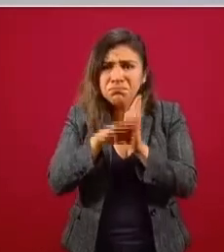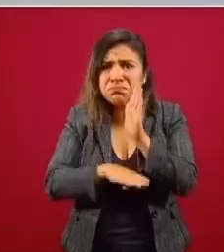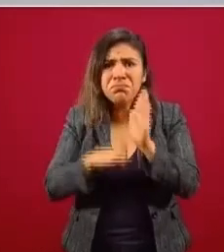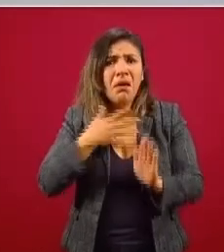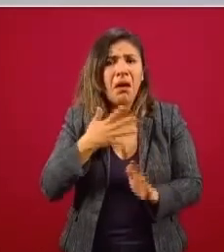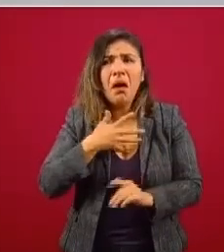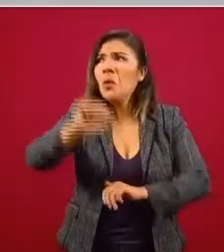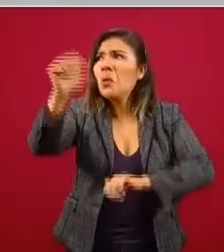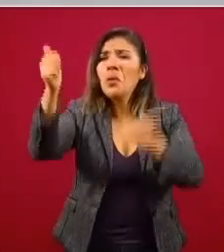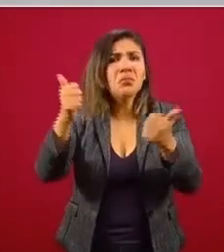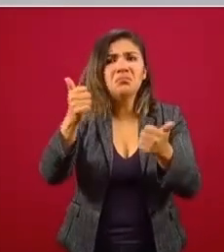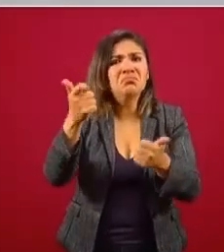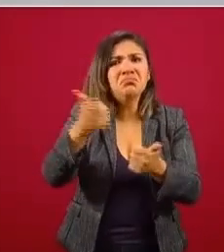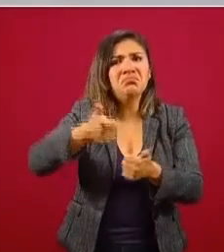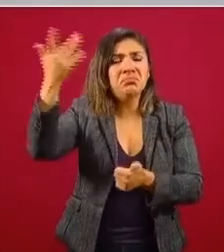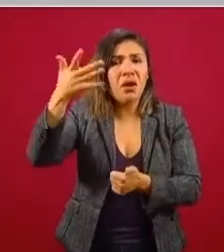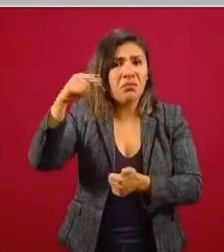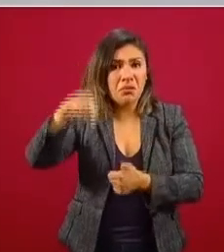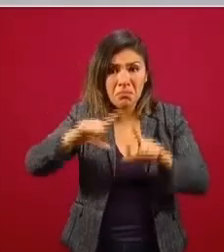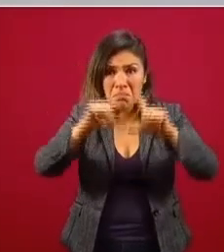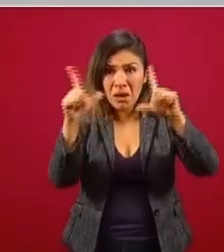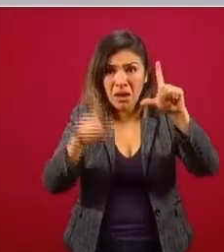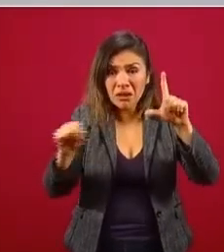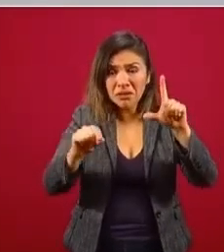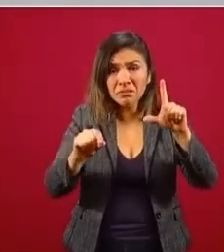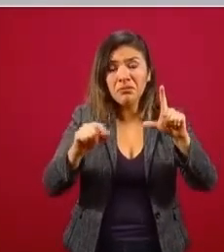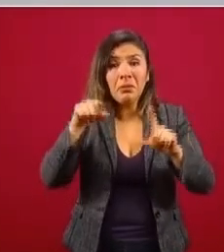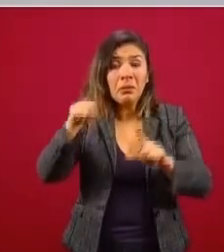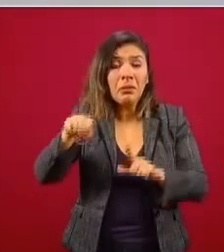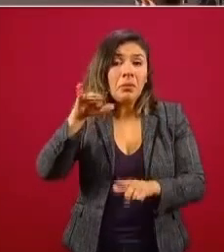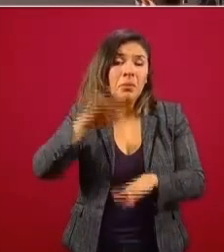pueda encontrarse en el país